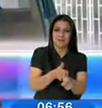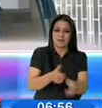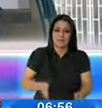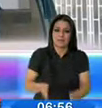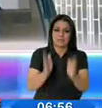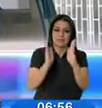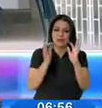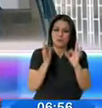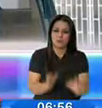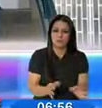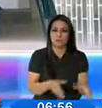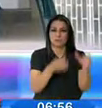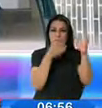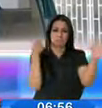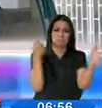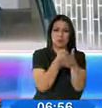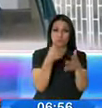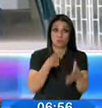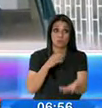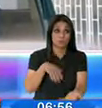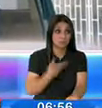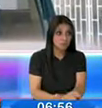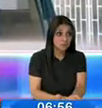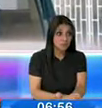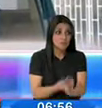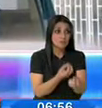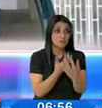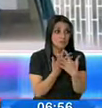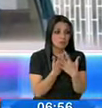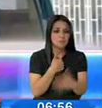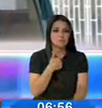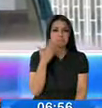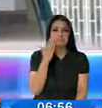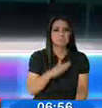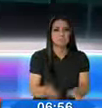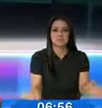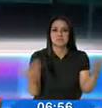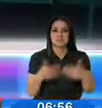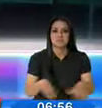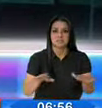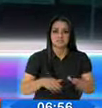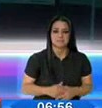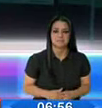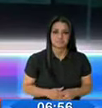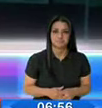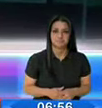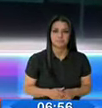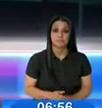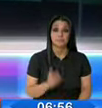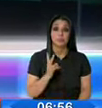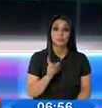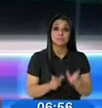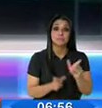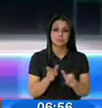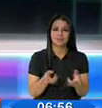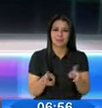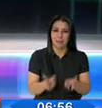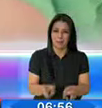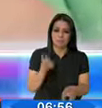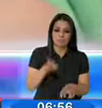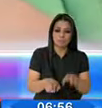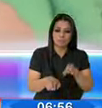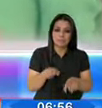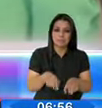Se han encontrado un poste y ya cuando ya fui, ya la noticia de mi mamita que ya estaba fallecida. Ya. Otros dos ciudadanos que viajaban en el